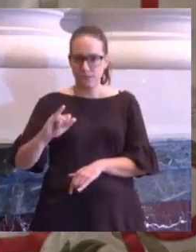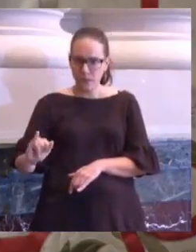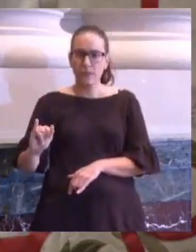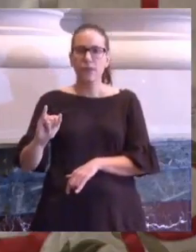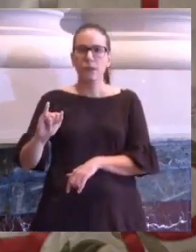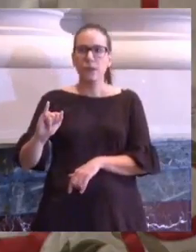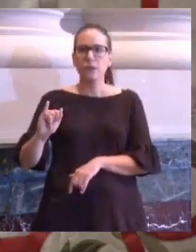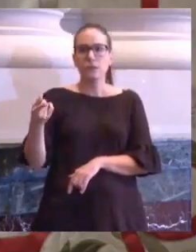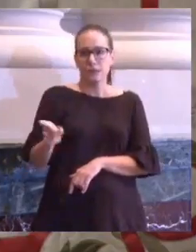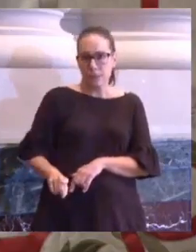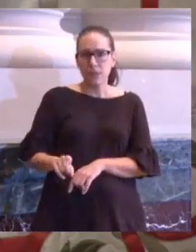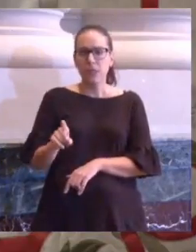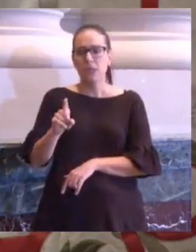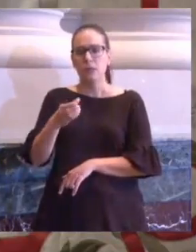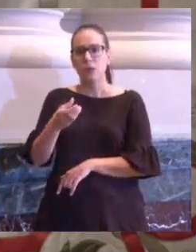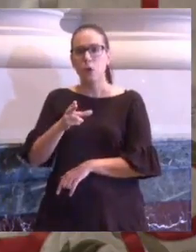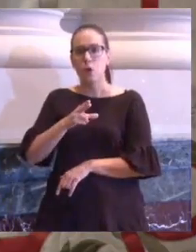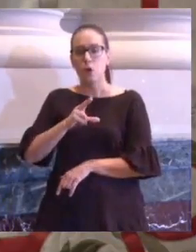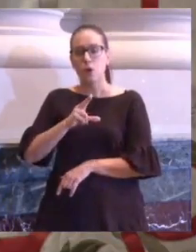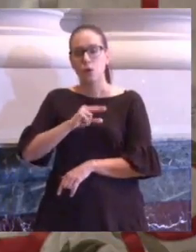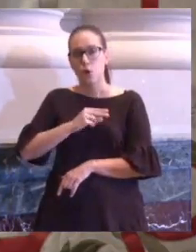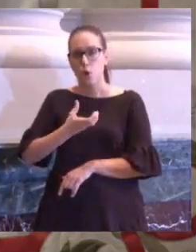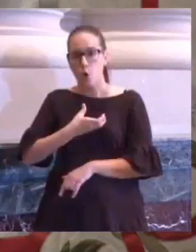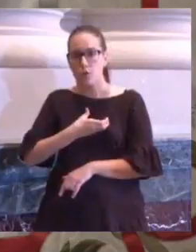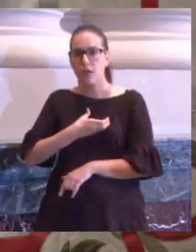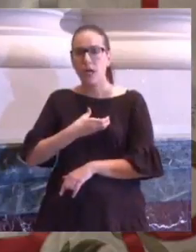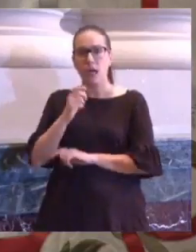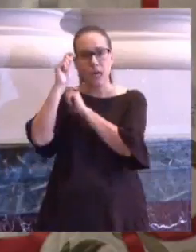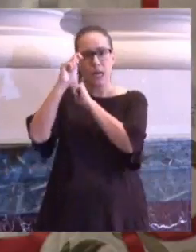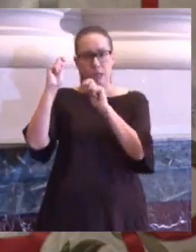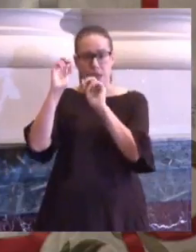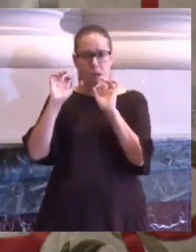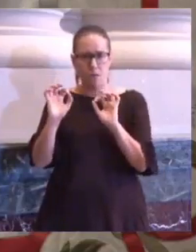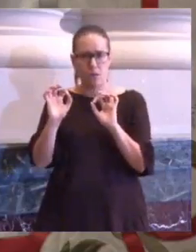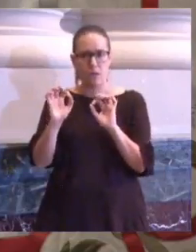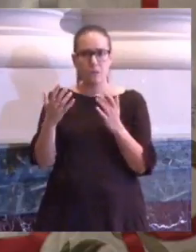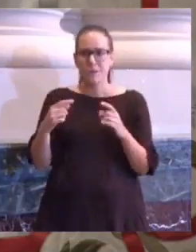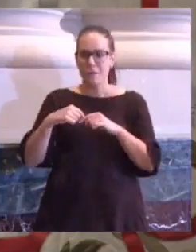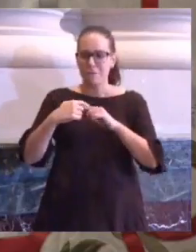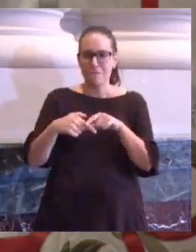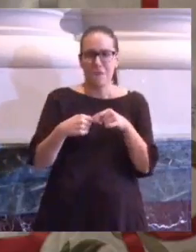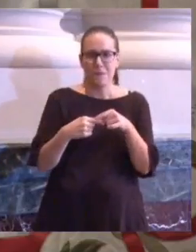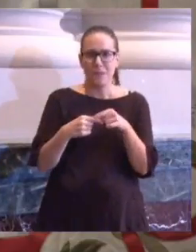en el Ayuntamiento de Zaragoza y te adorna una familia de la